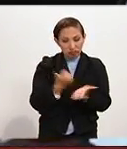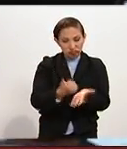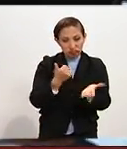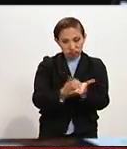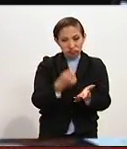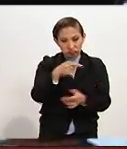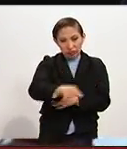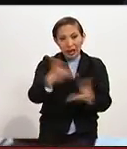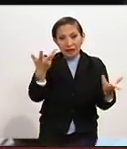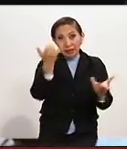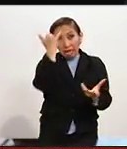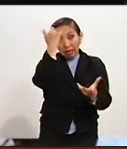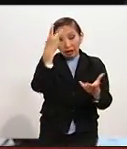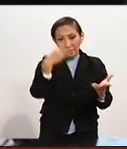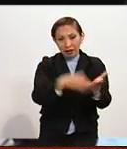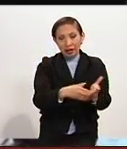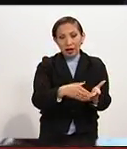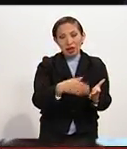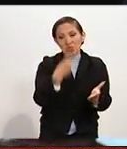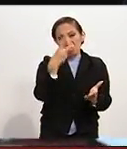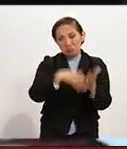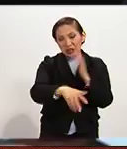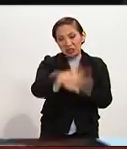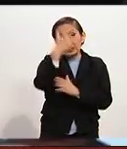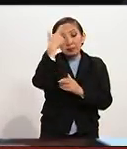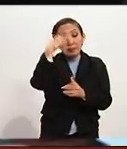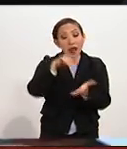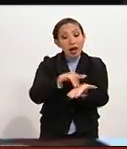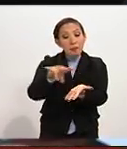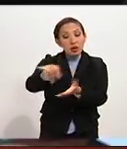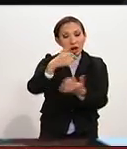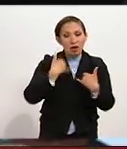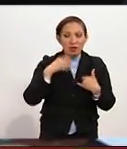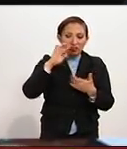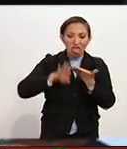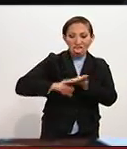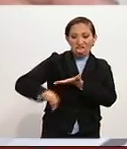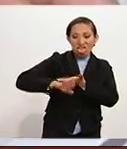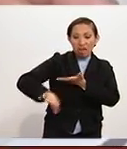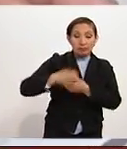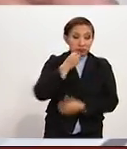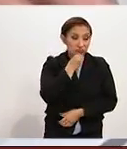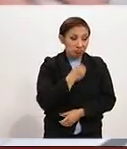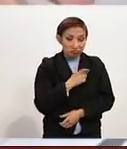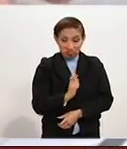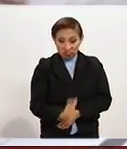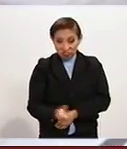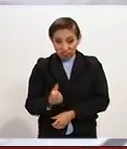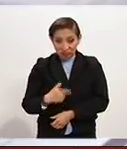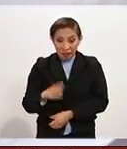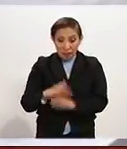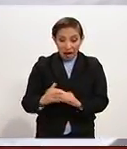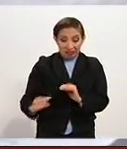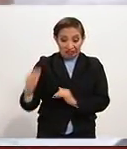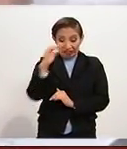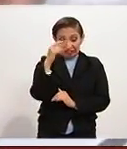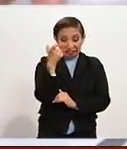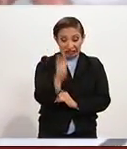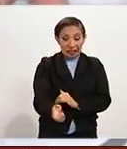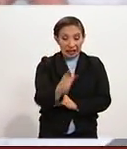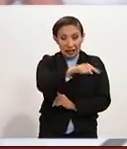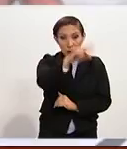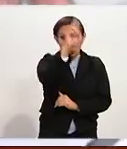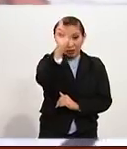iniciativa creada en 2013 con el fin de apoyar a los jóvenes que se ven excluidos o forzados a pagar matrículas más caras en el